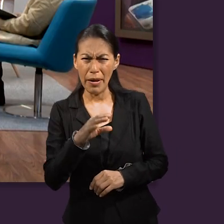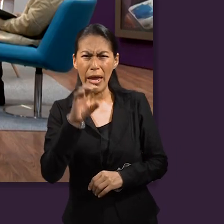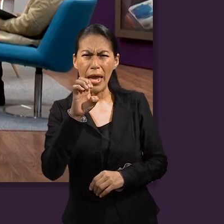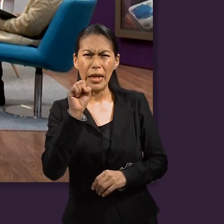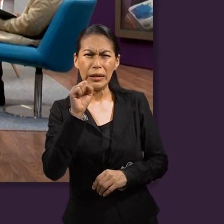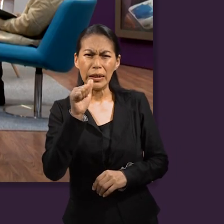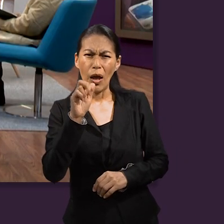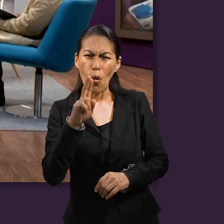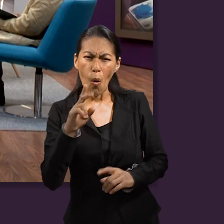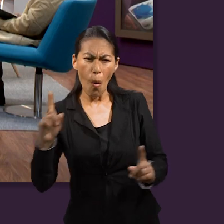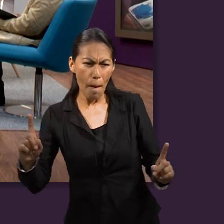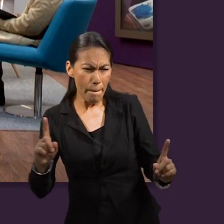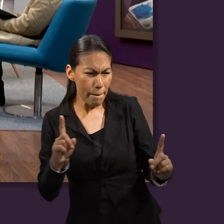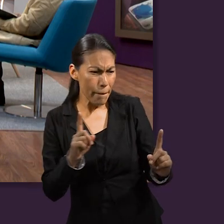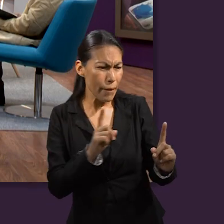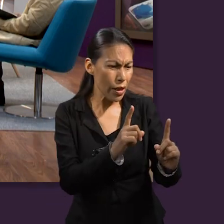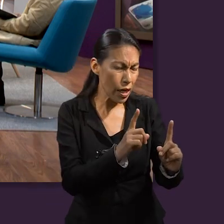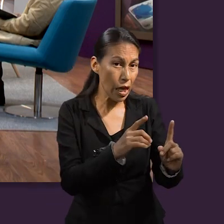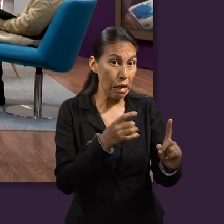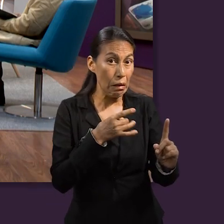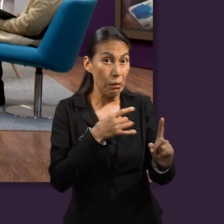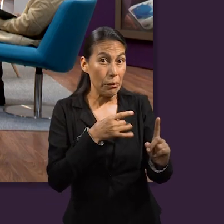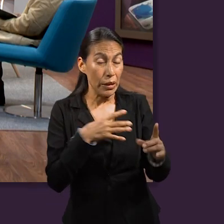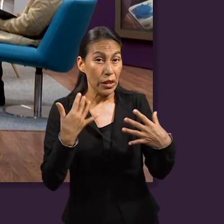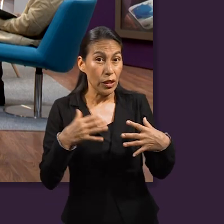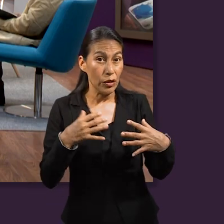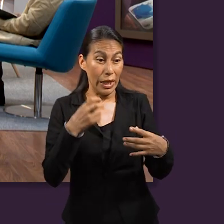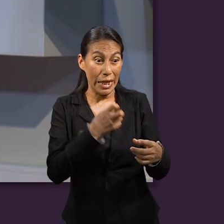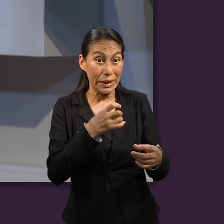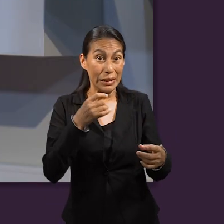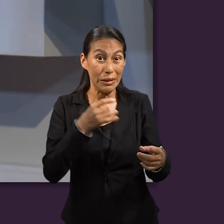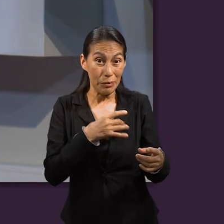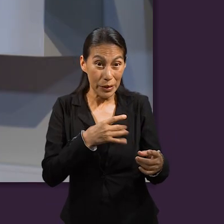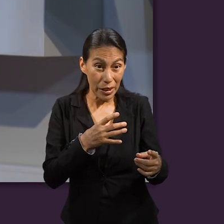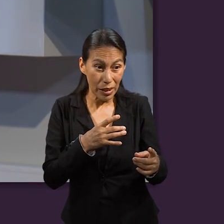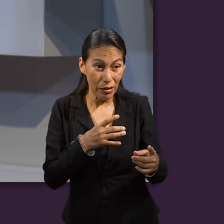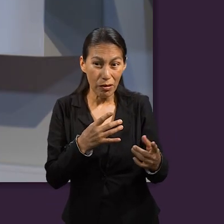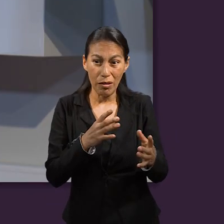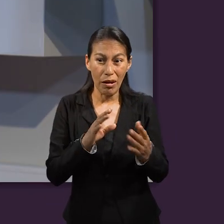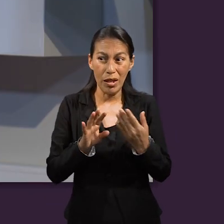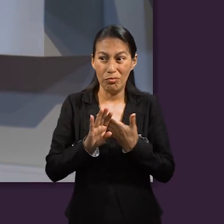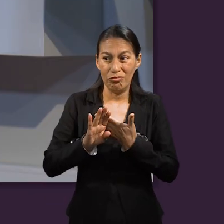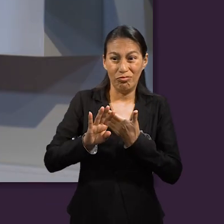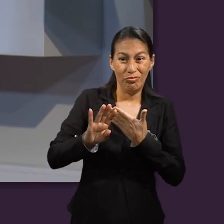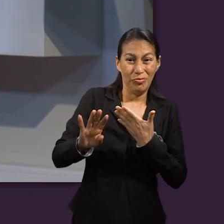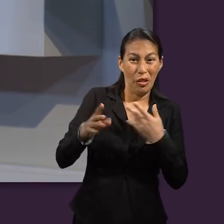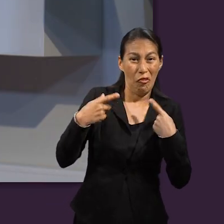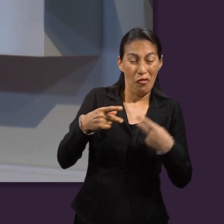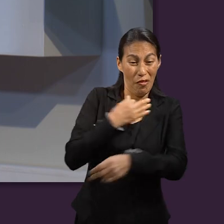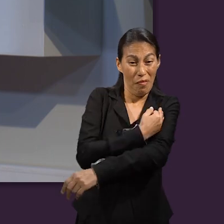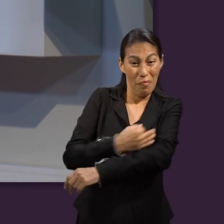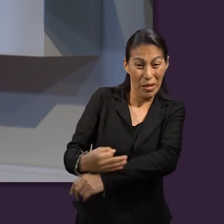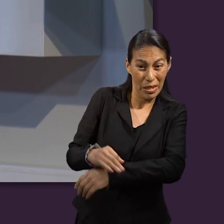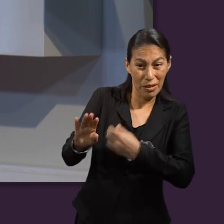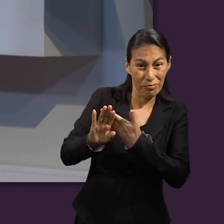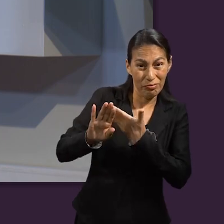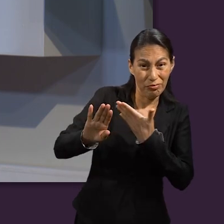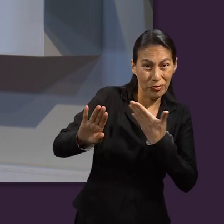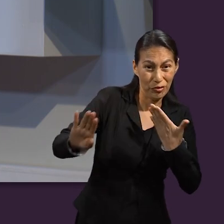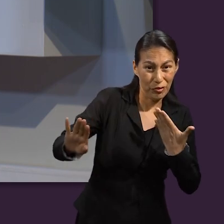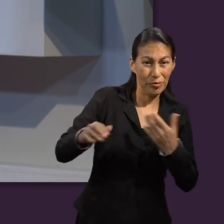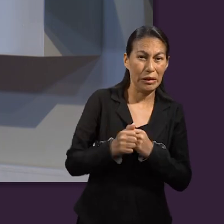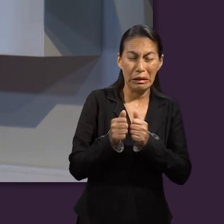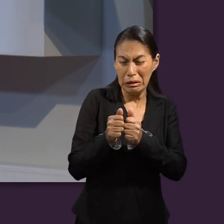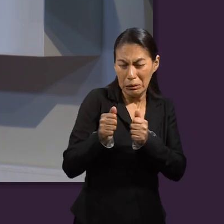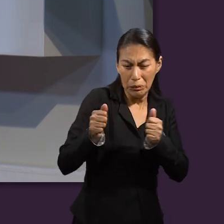tiene tiene miedo y ese miedo lo lleva a alejarse de su familia a descansar en un monte